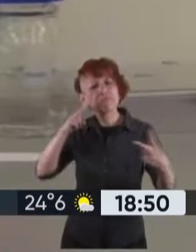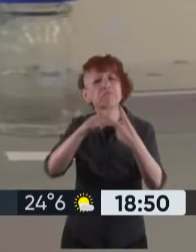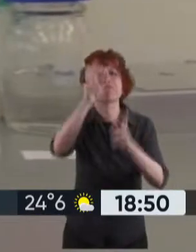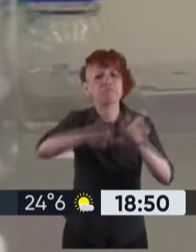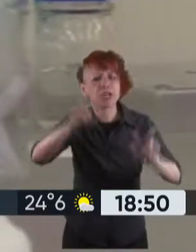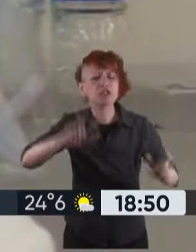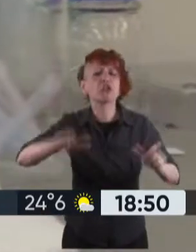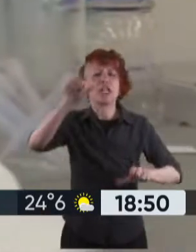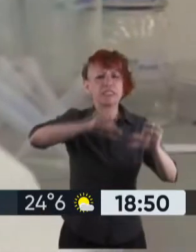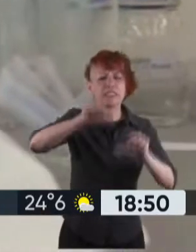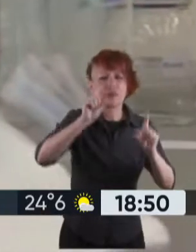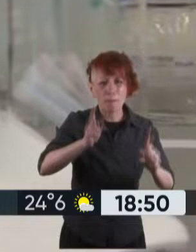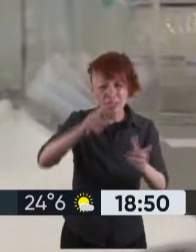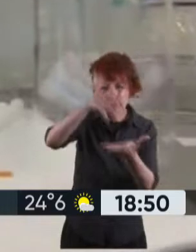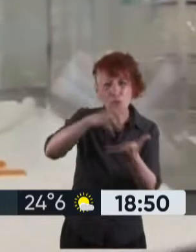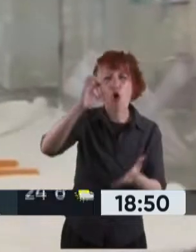de Bioceres.